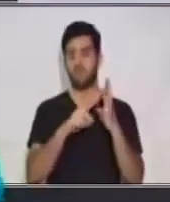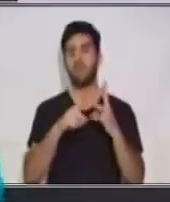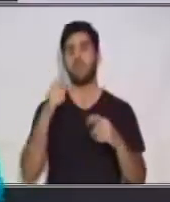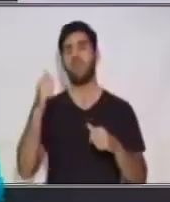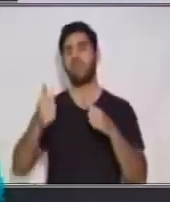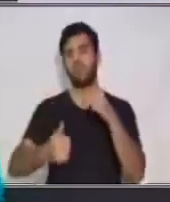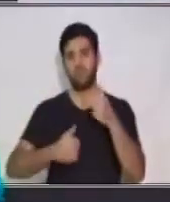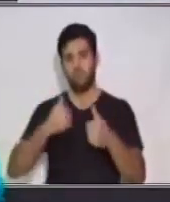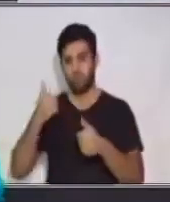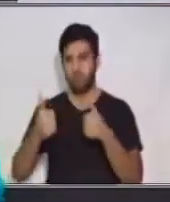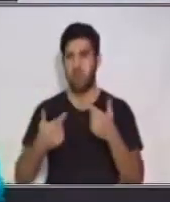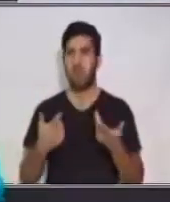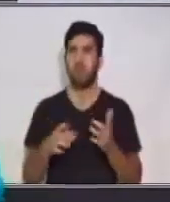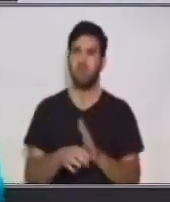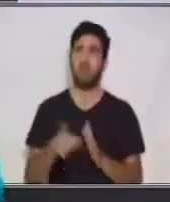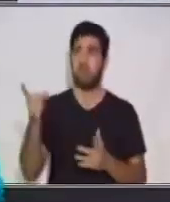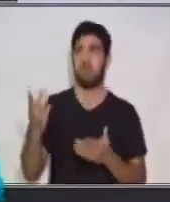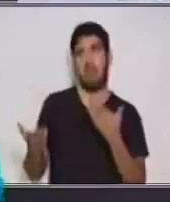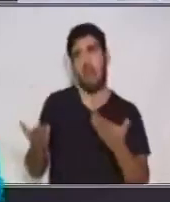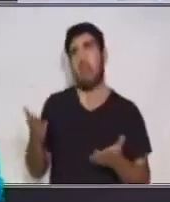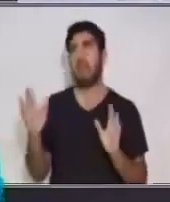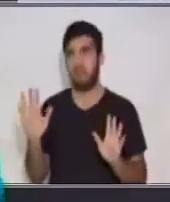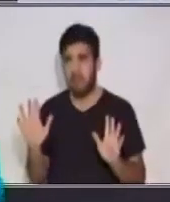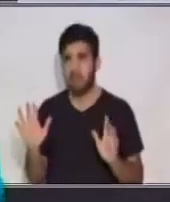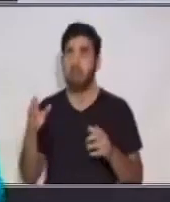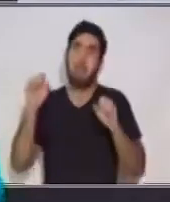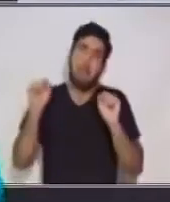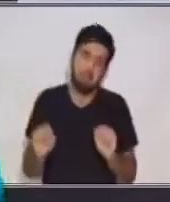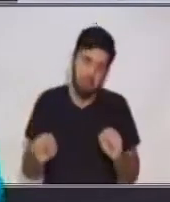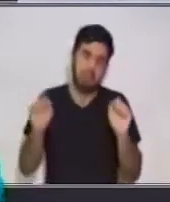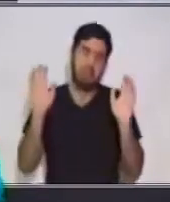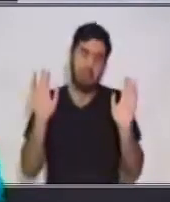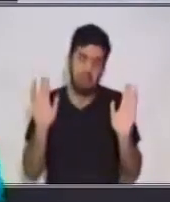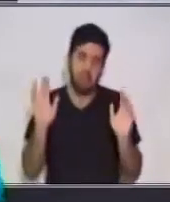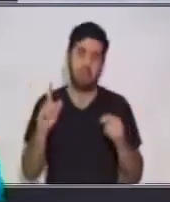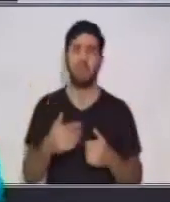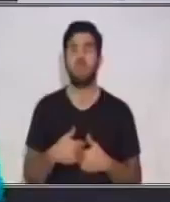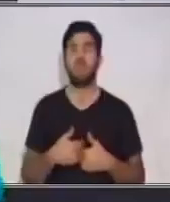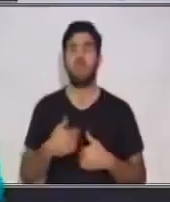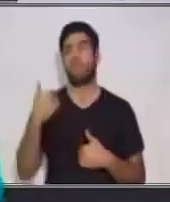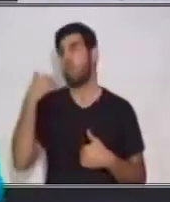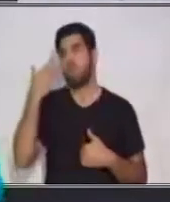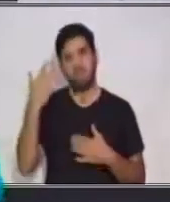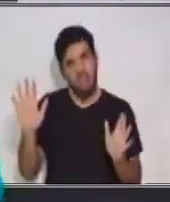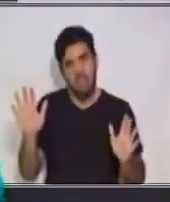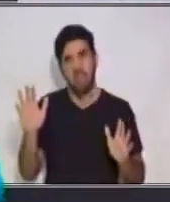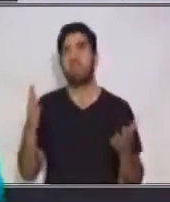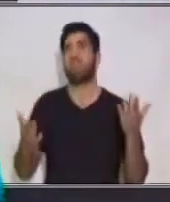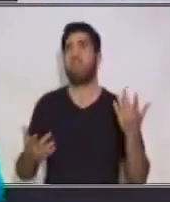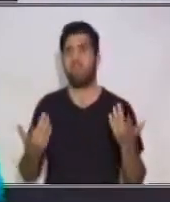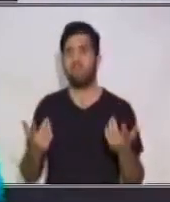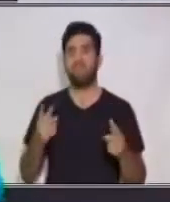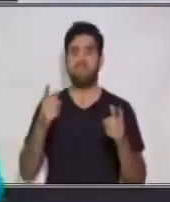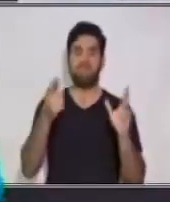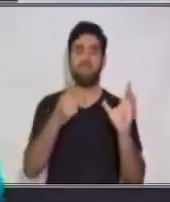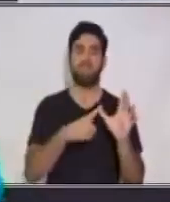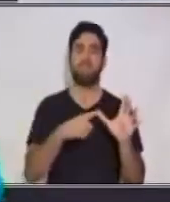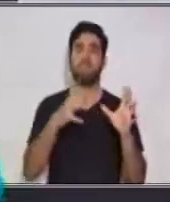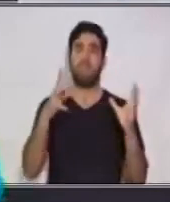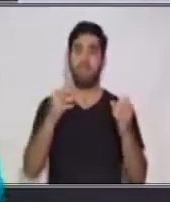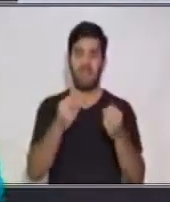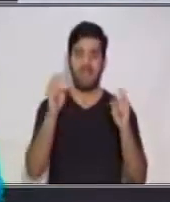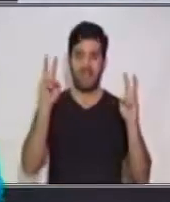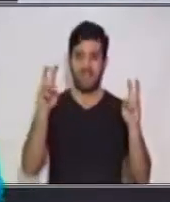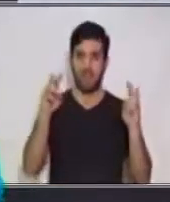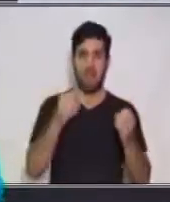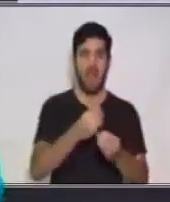todo lo que conlleva duda: quizás, posiblemente, tal vez, de cantidad, todo lo